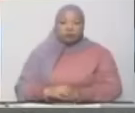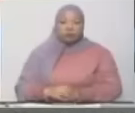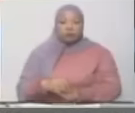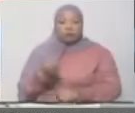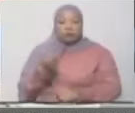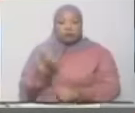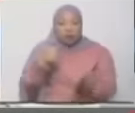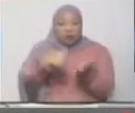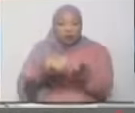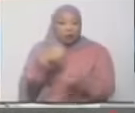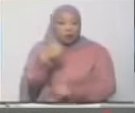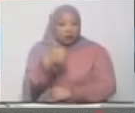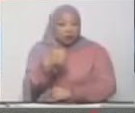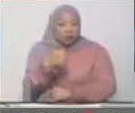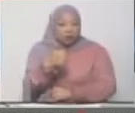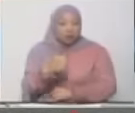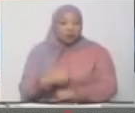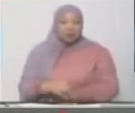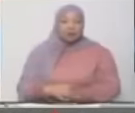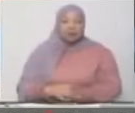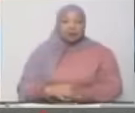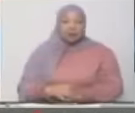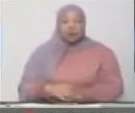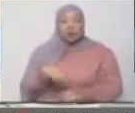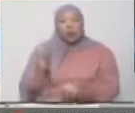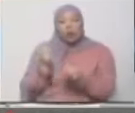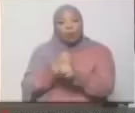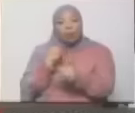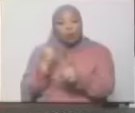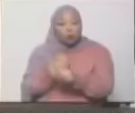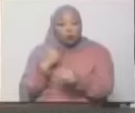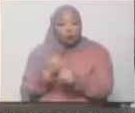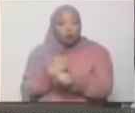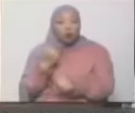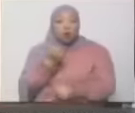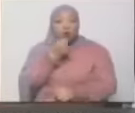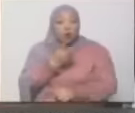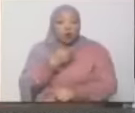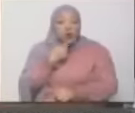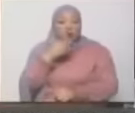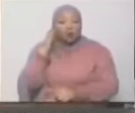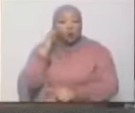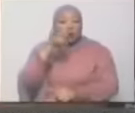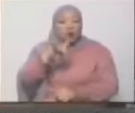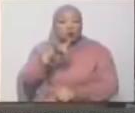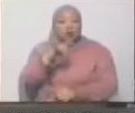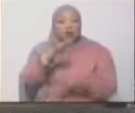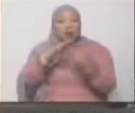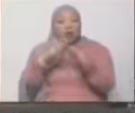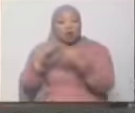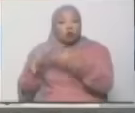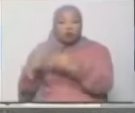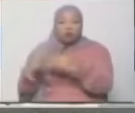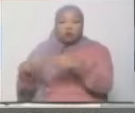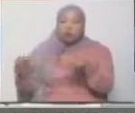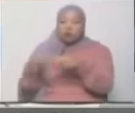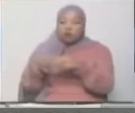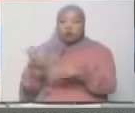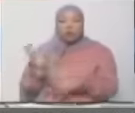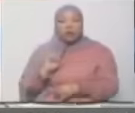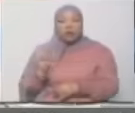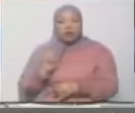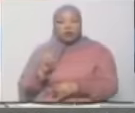like también. Aquí está, mira, trabajo extraordinario. Las comunas venezolanas, la nueva geometría